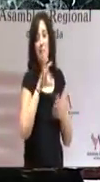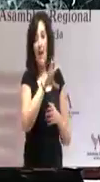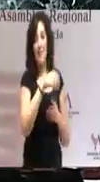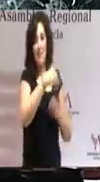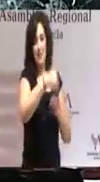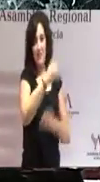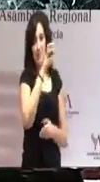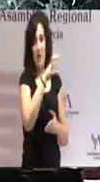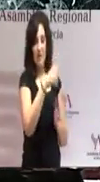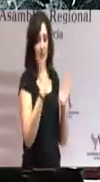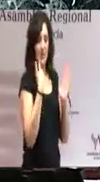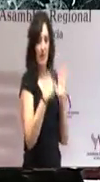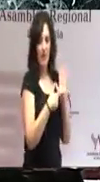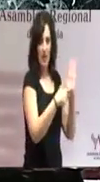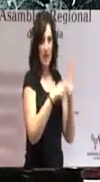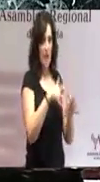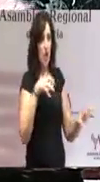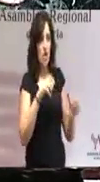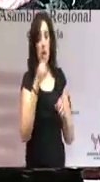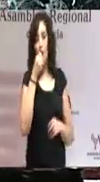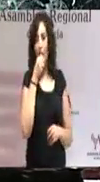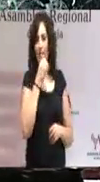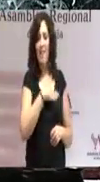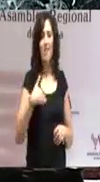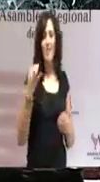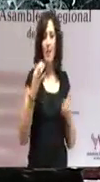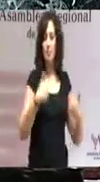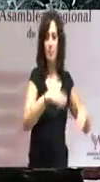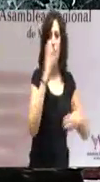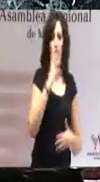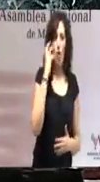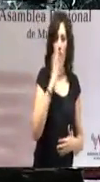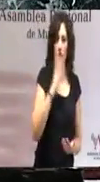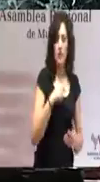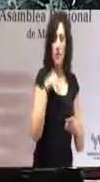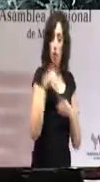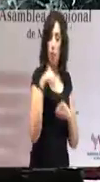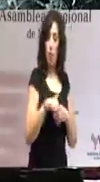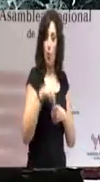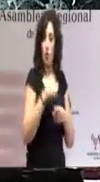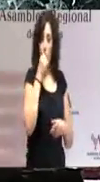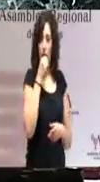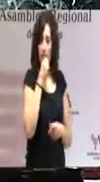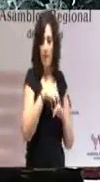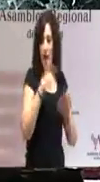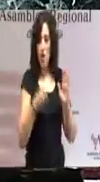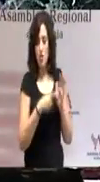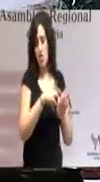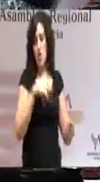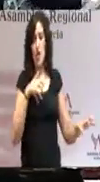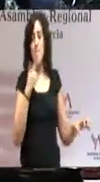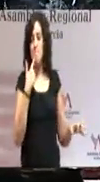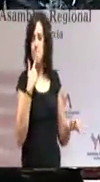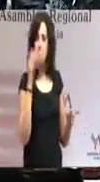los votantes socialistas quieren que se deje gobernar a Rajoy. La mayoría de sus votantes, la señora López, dice que no, debe de ser una